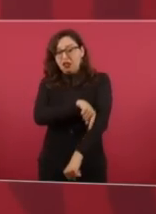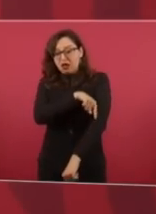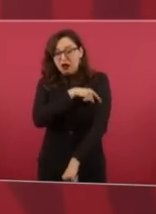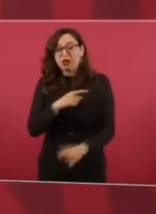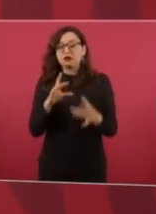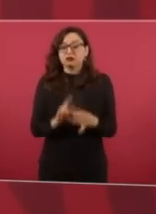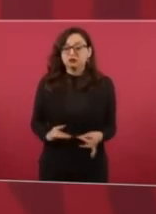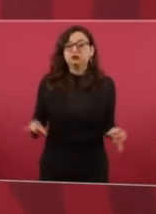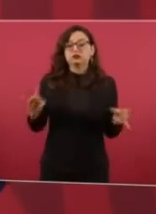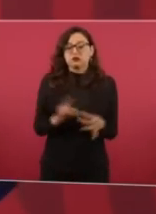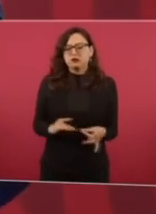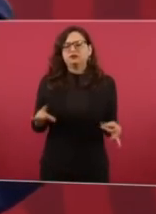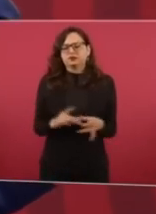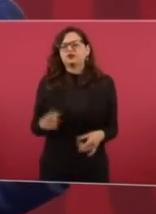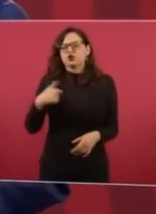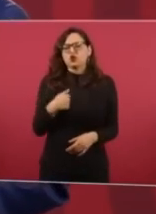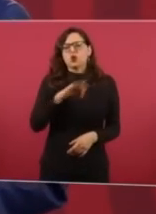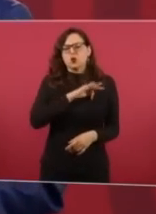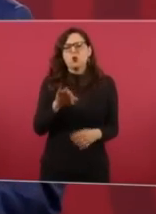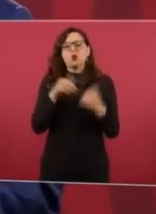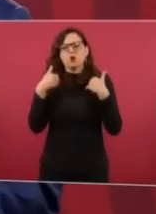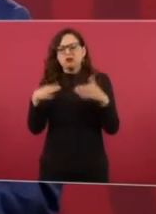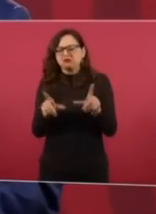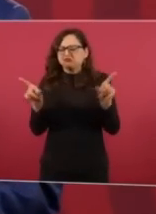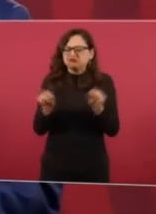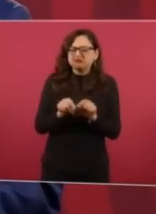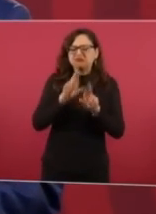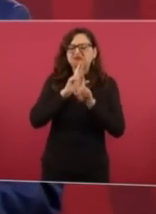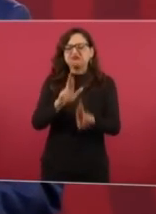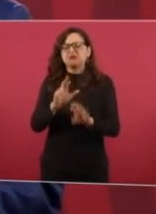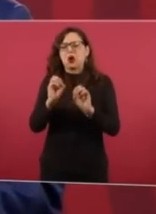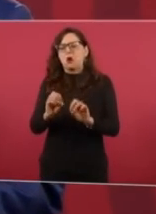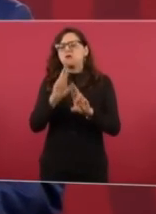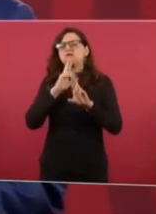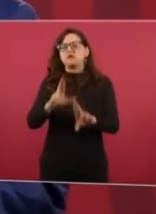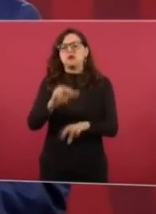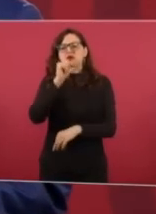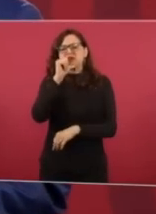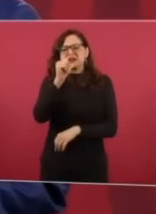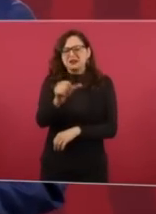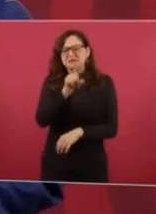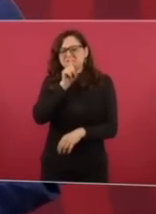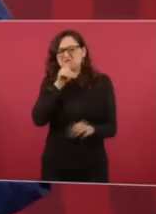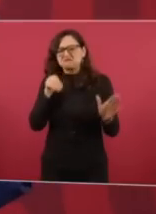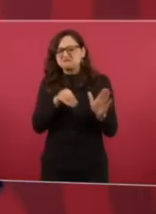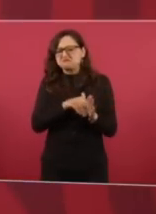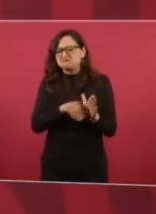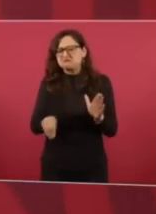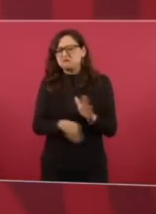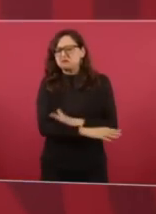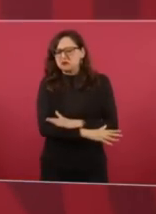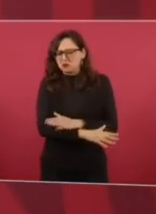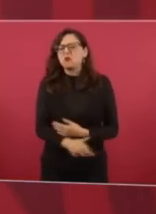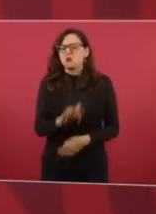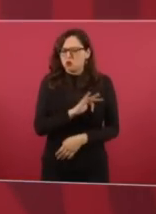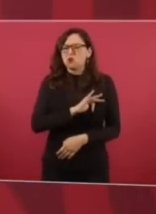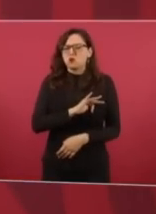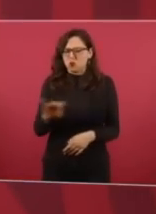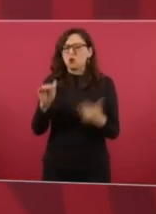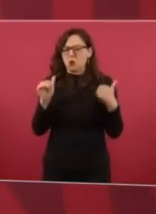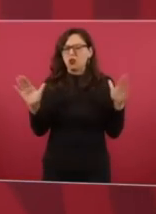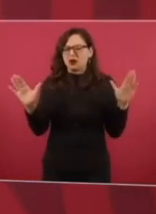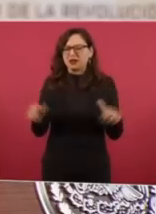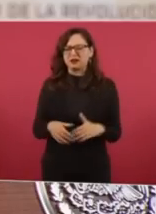si alguien opina algo aunque aparentemente sea un